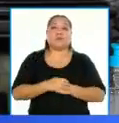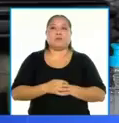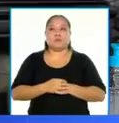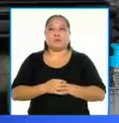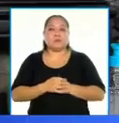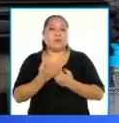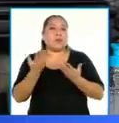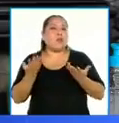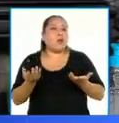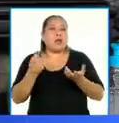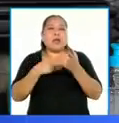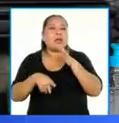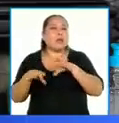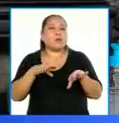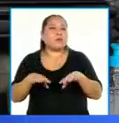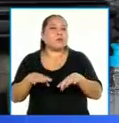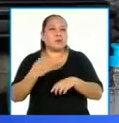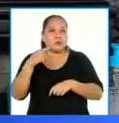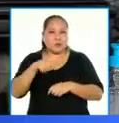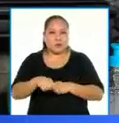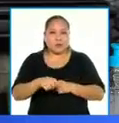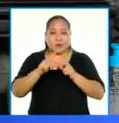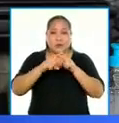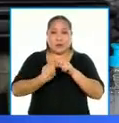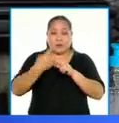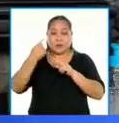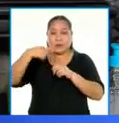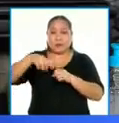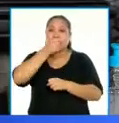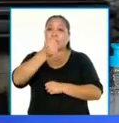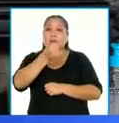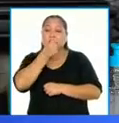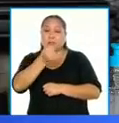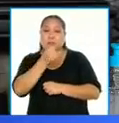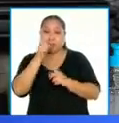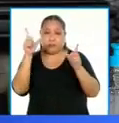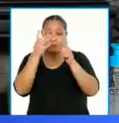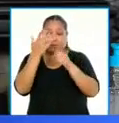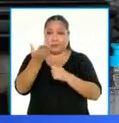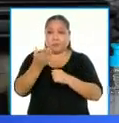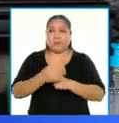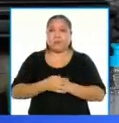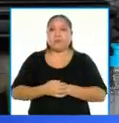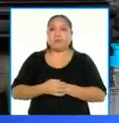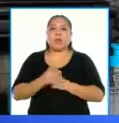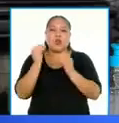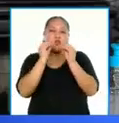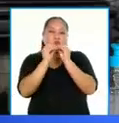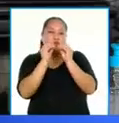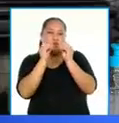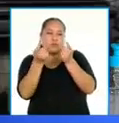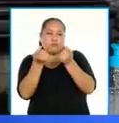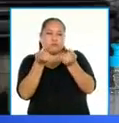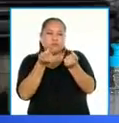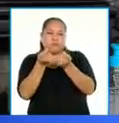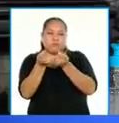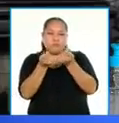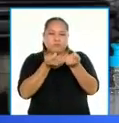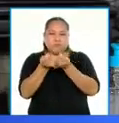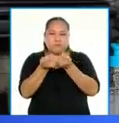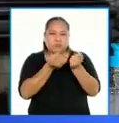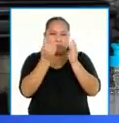hemos hecho, como les dije al iniciar esta conferencia de prensa, es ajustar las medidas.